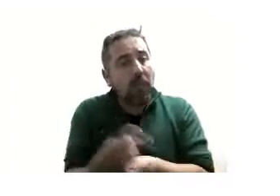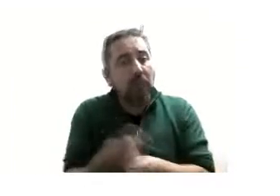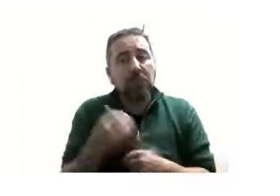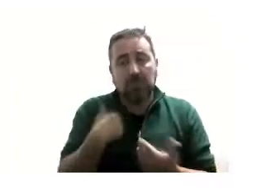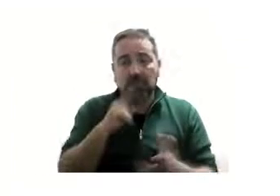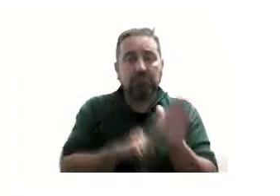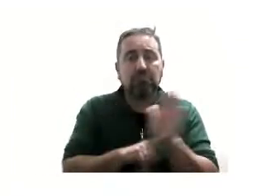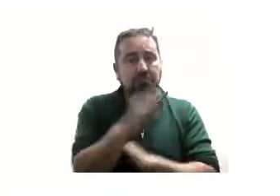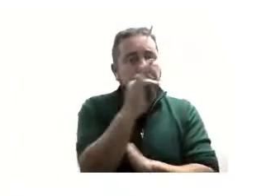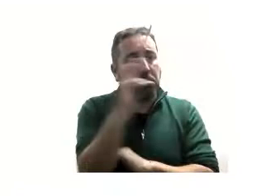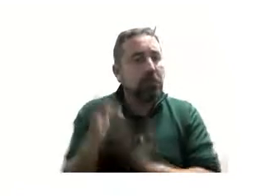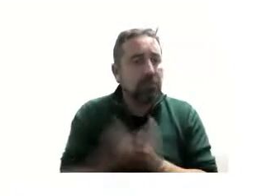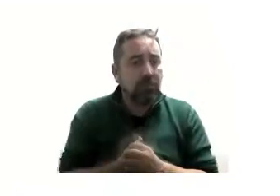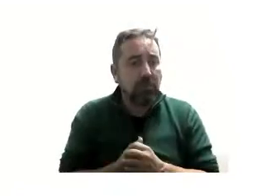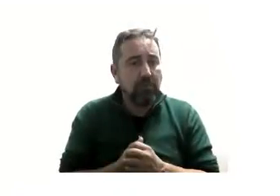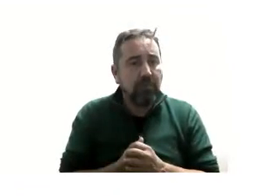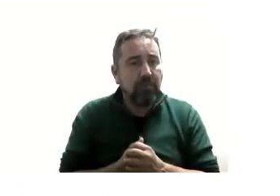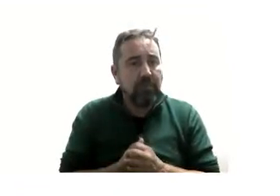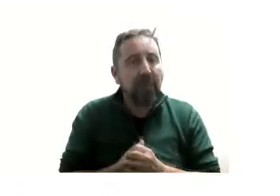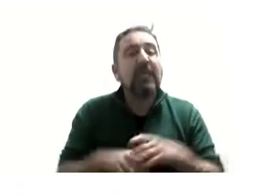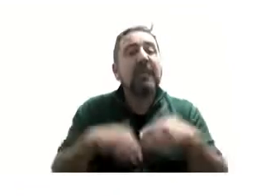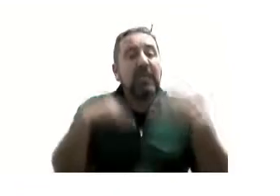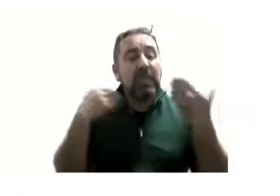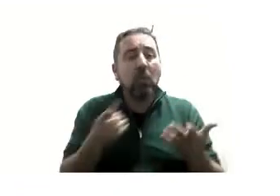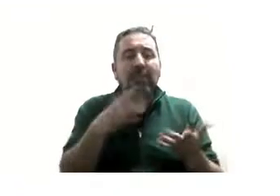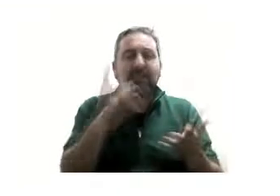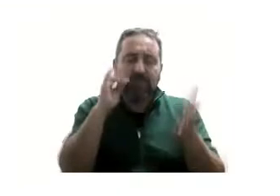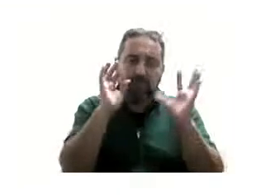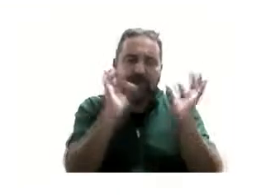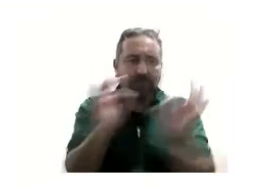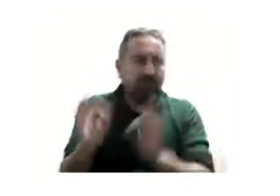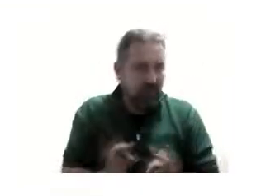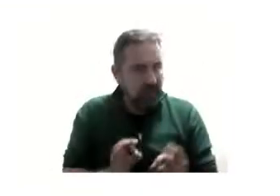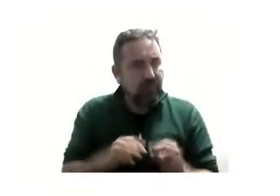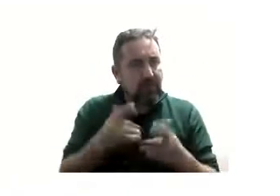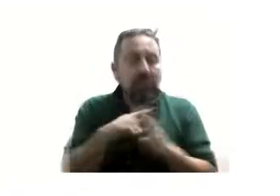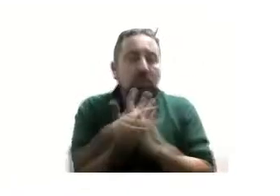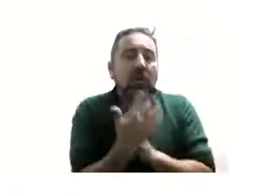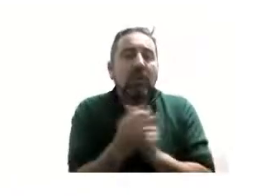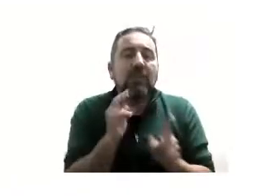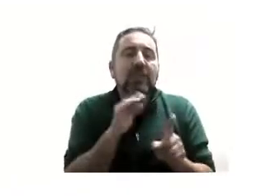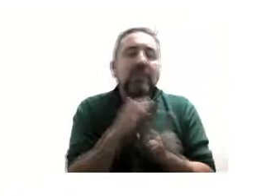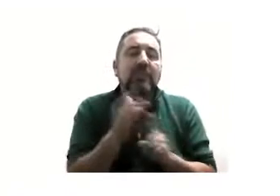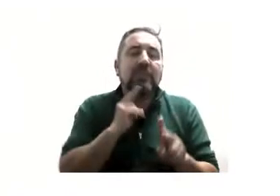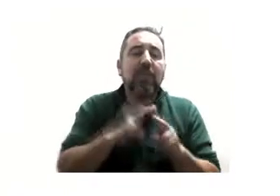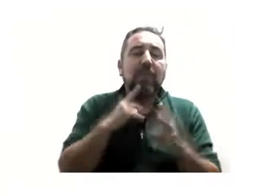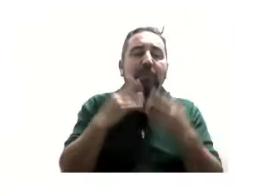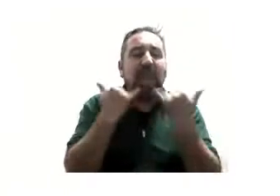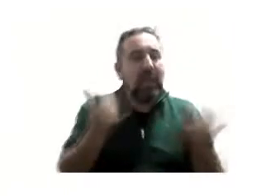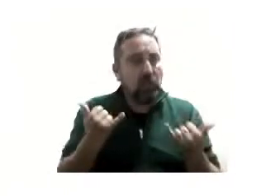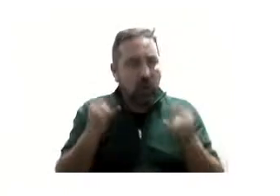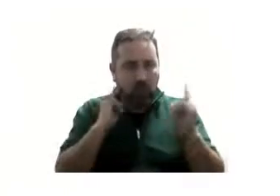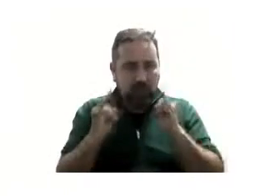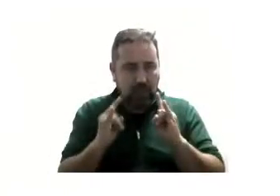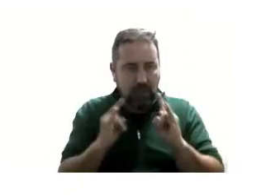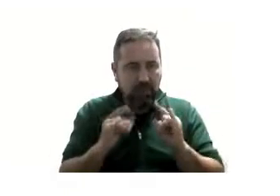¿no? Y luego, digamos, indicaciones muy específicas, como decía antes, lo que llamamos estimulación electroacústica, en los que somos